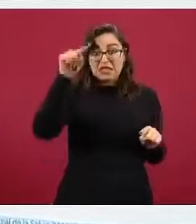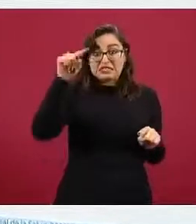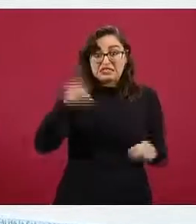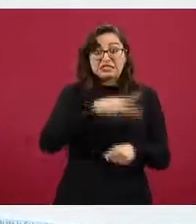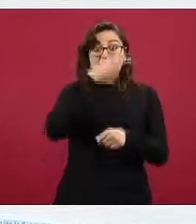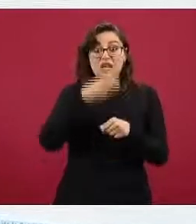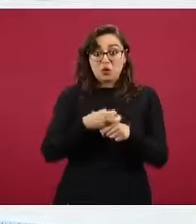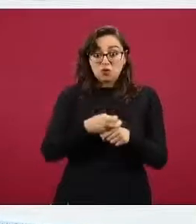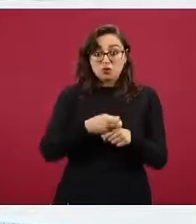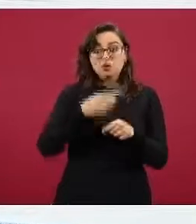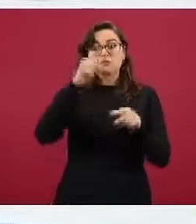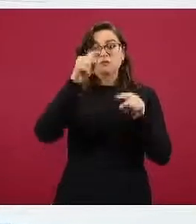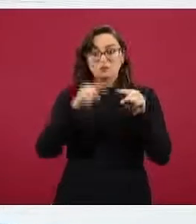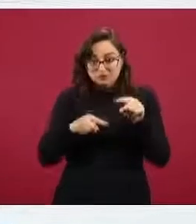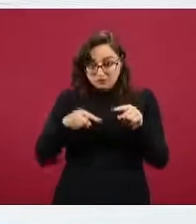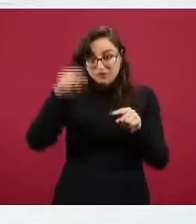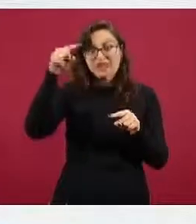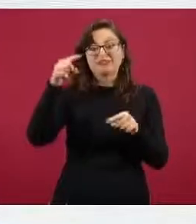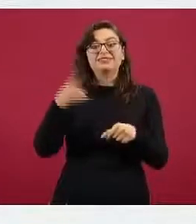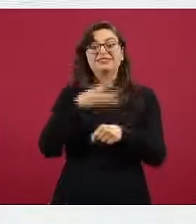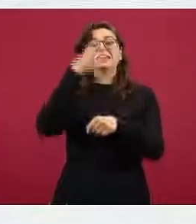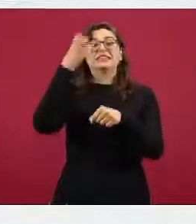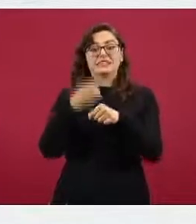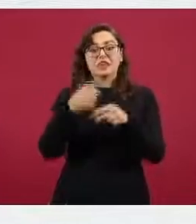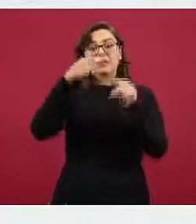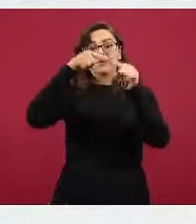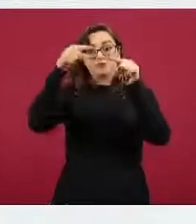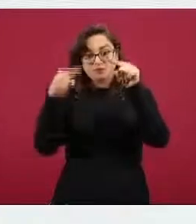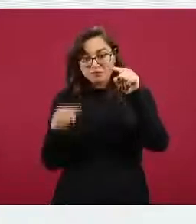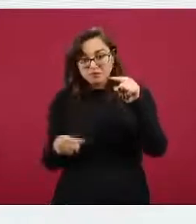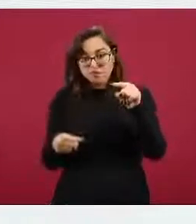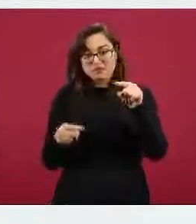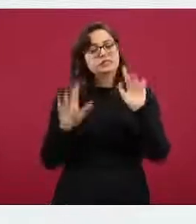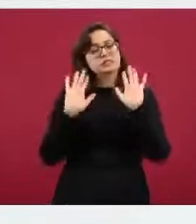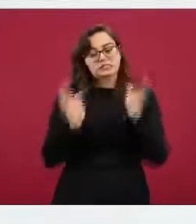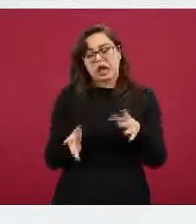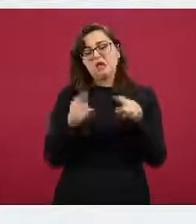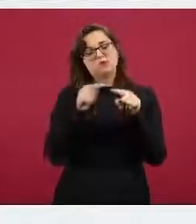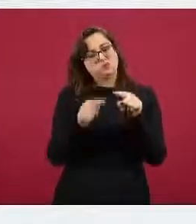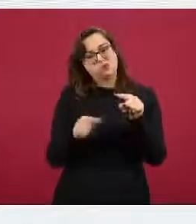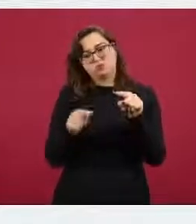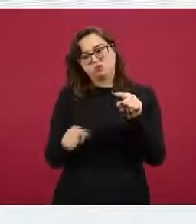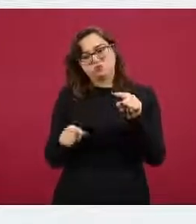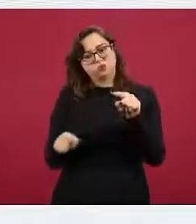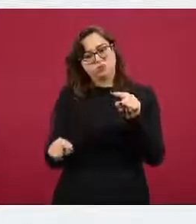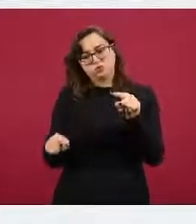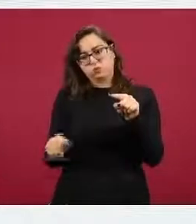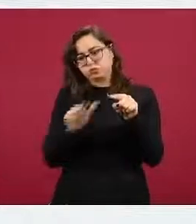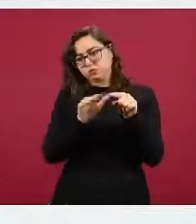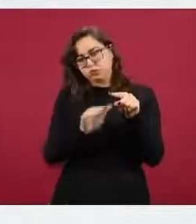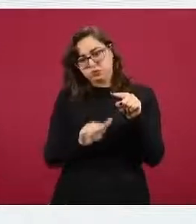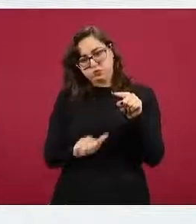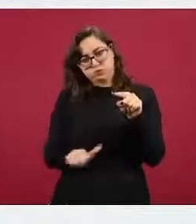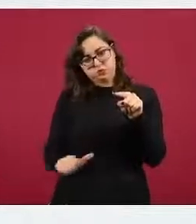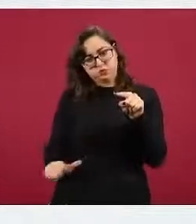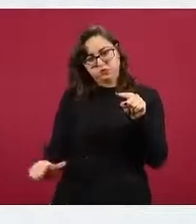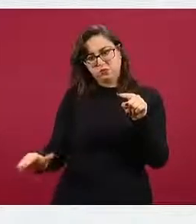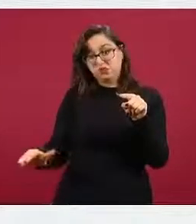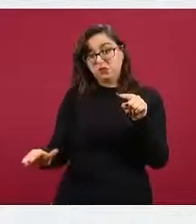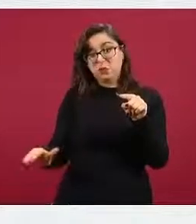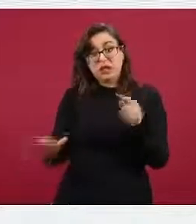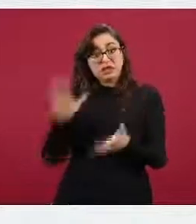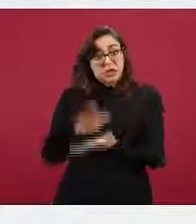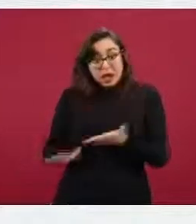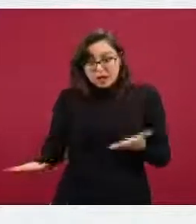pico, desciende un tercer pico, desciende, y en este momento tiene una actividad reducida,